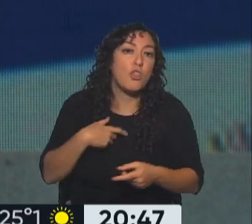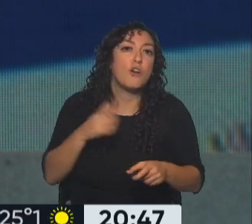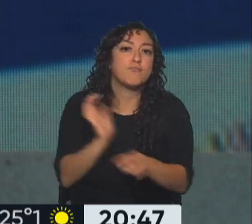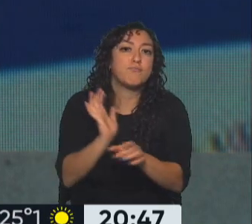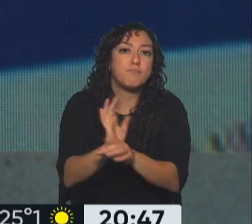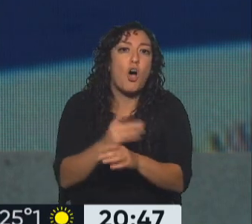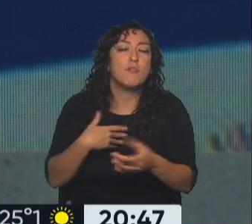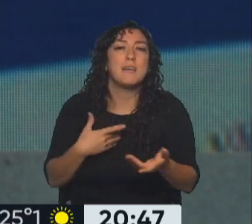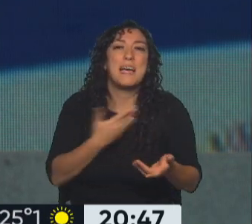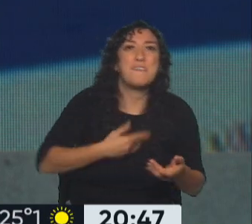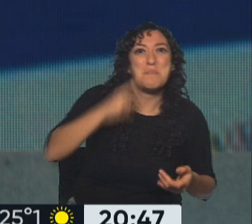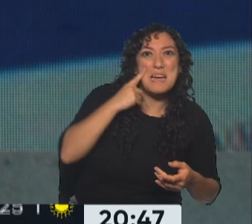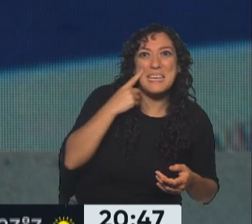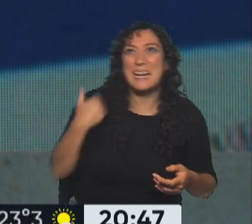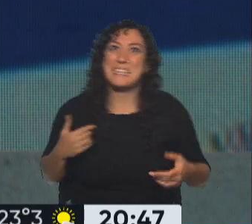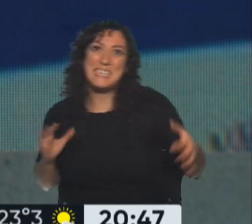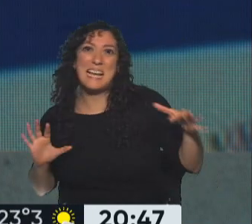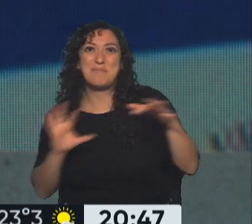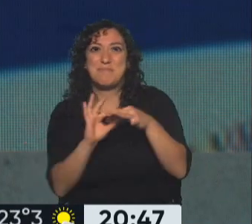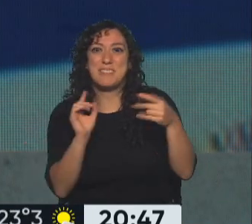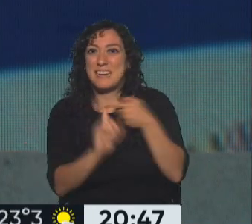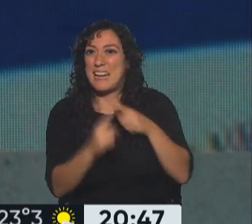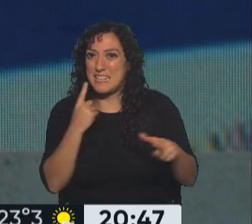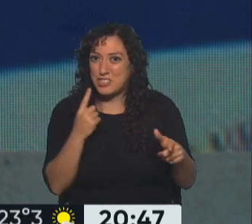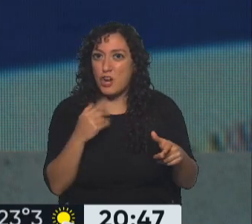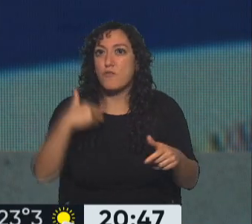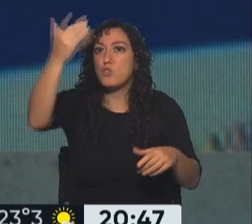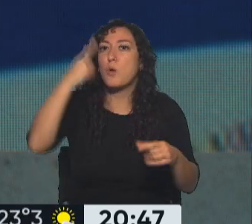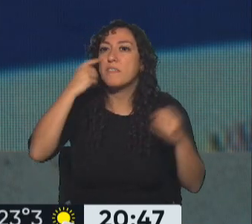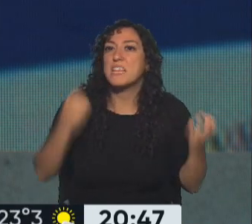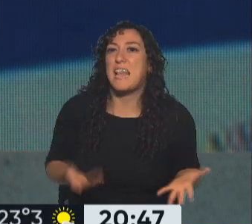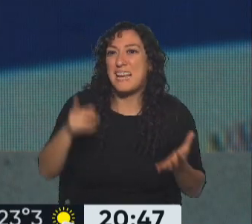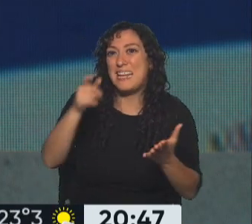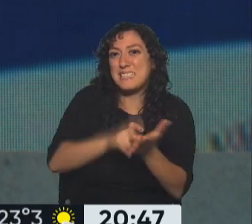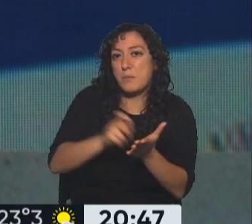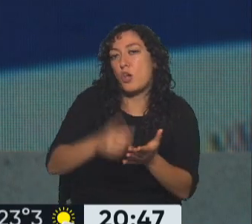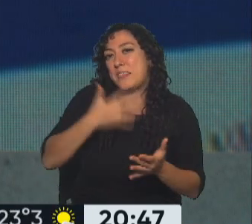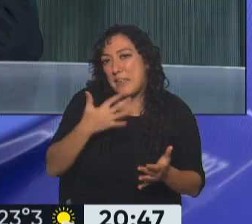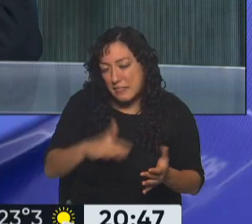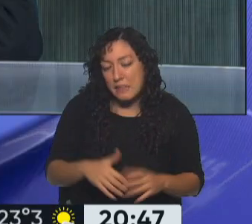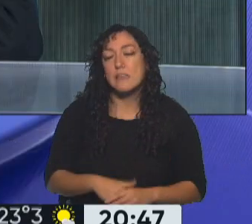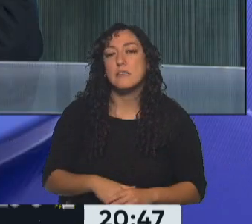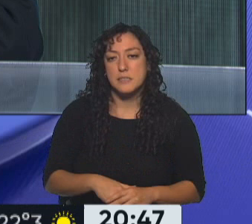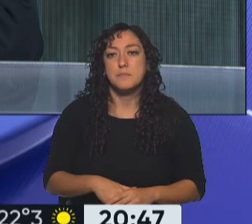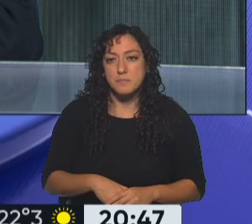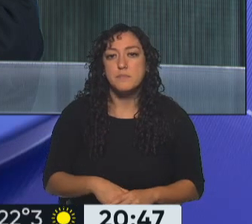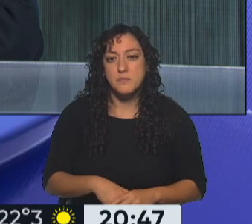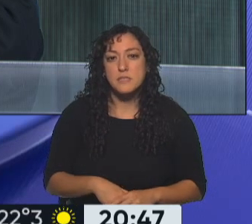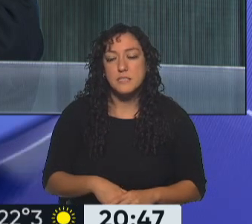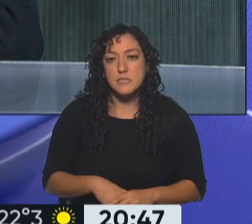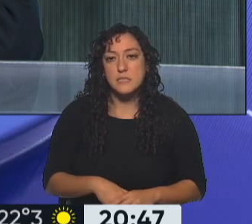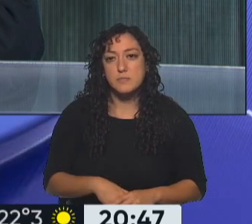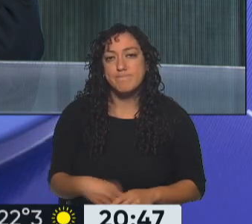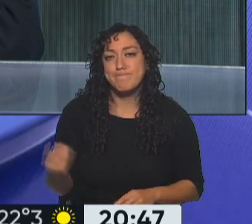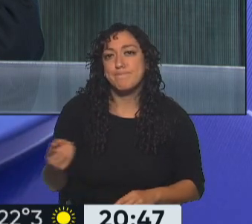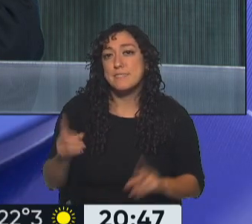con la República Argentina, una visión de futuro, ¿verdad? Sí, entre otras cuestiones, este libro. Sí, sí, es muy interesante,